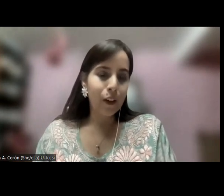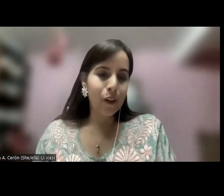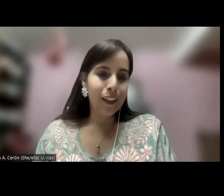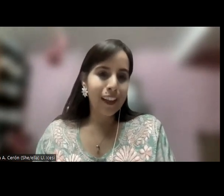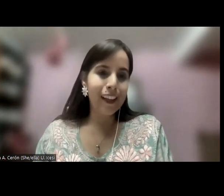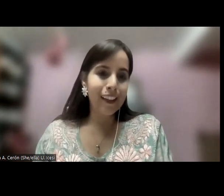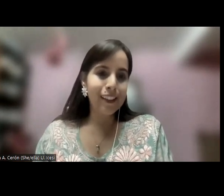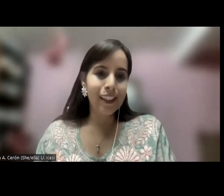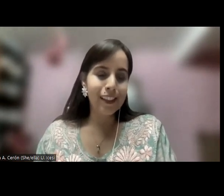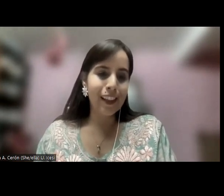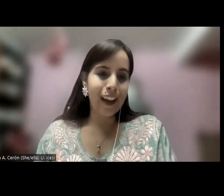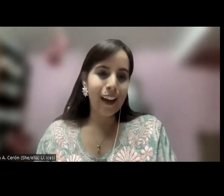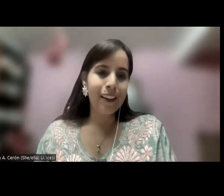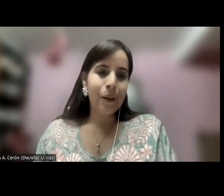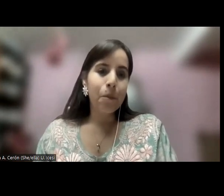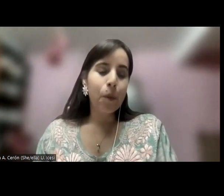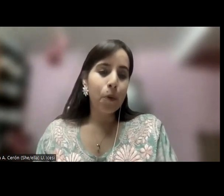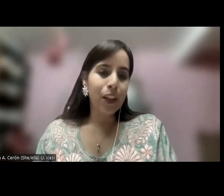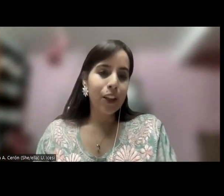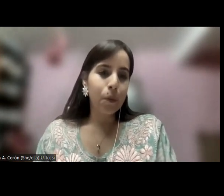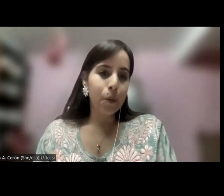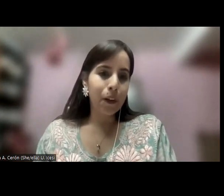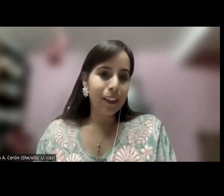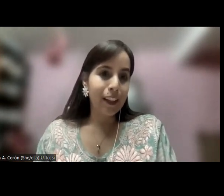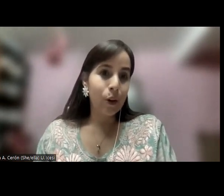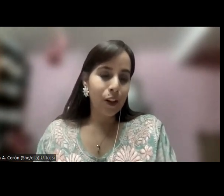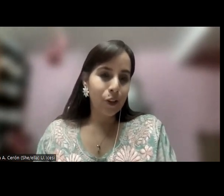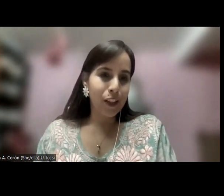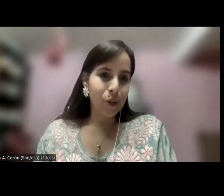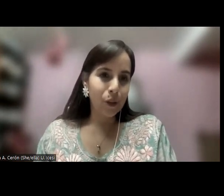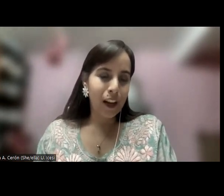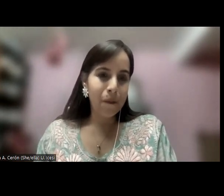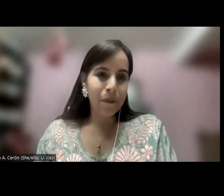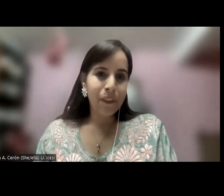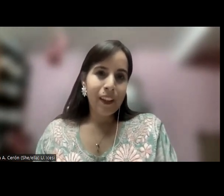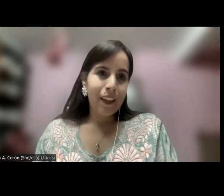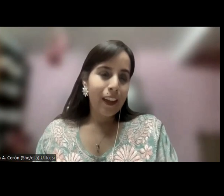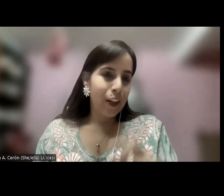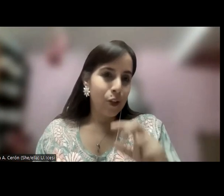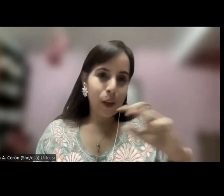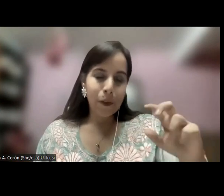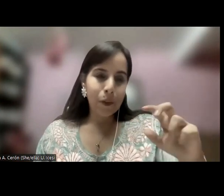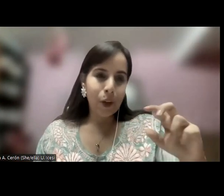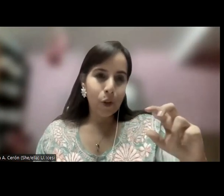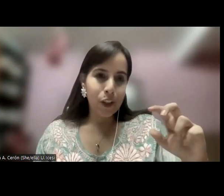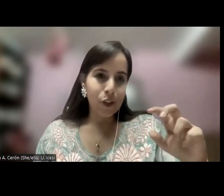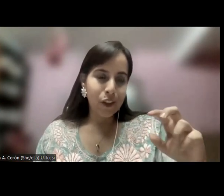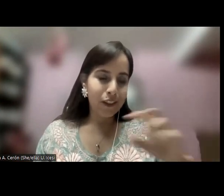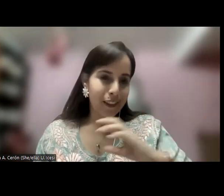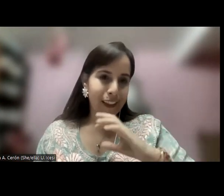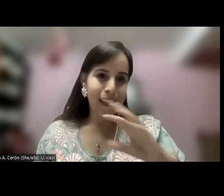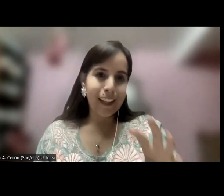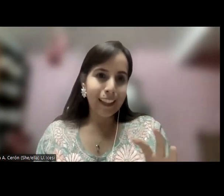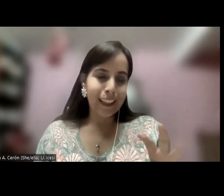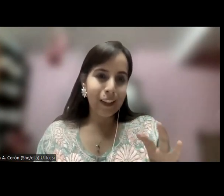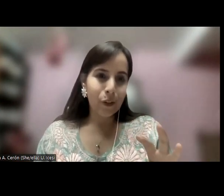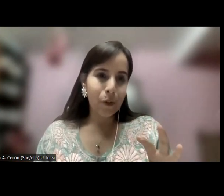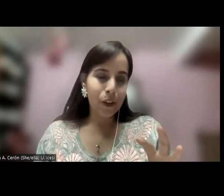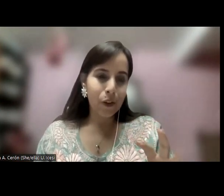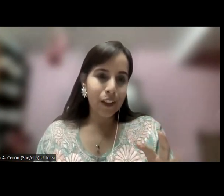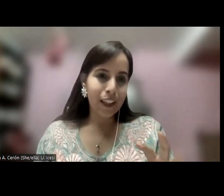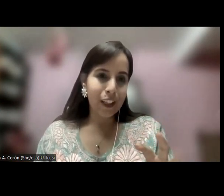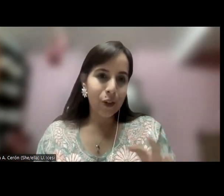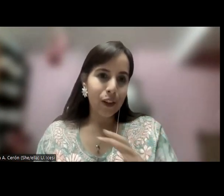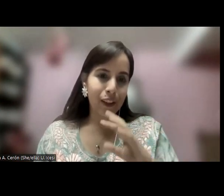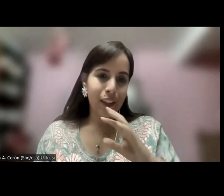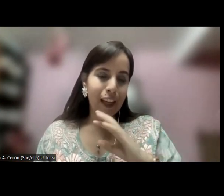cuidado que se está proponiendo por parte del gobierno nacional y dejar solamente una acotación en el decreto